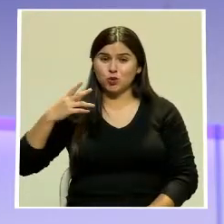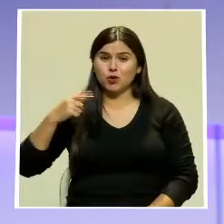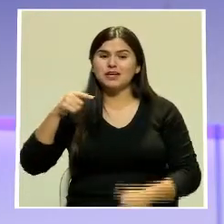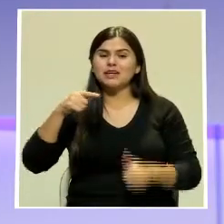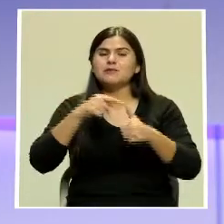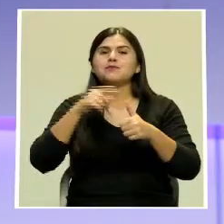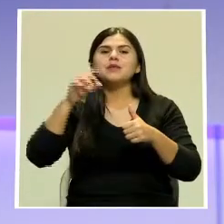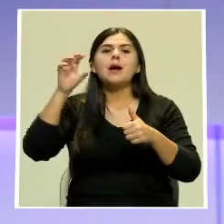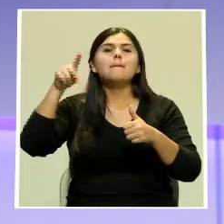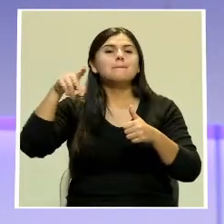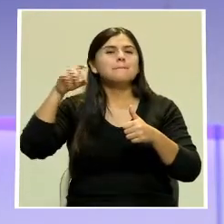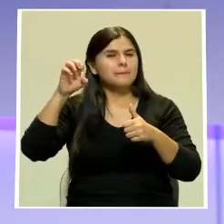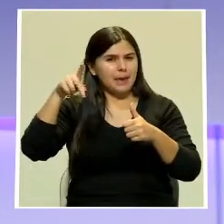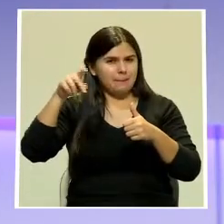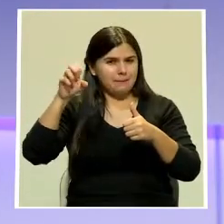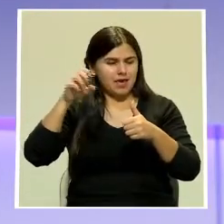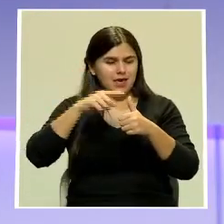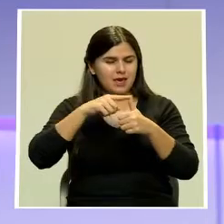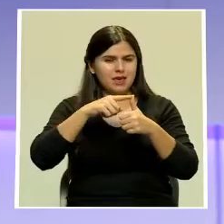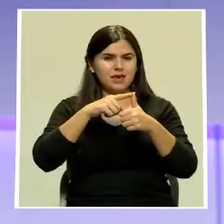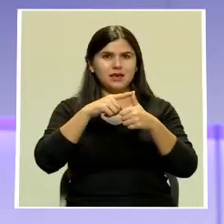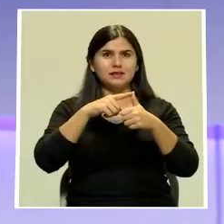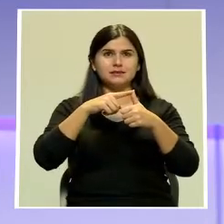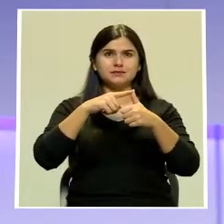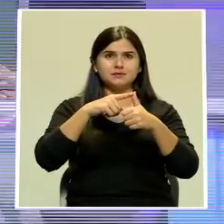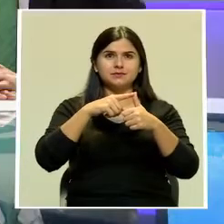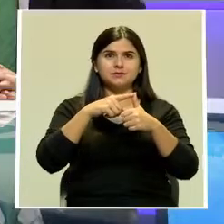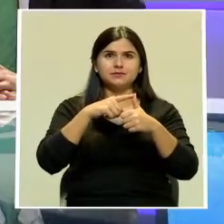Pepe, el